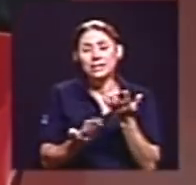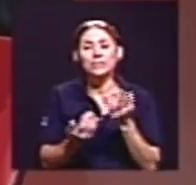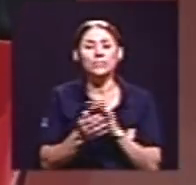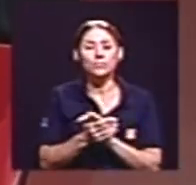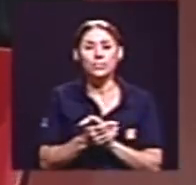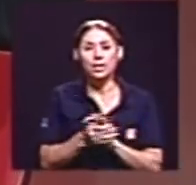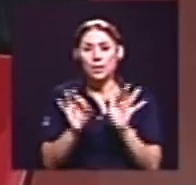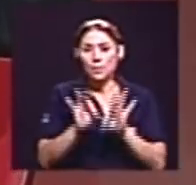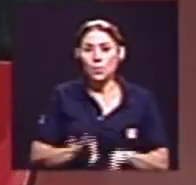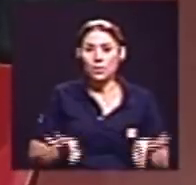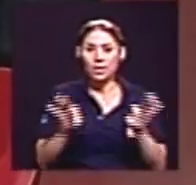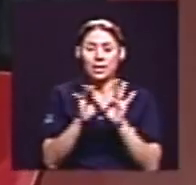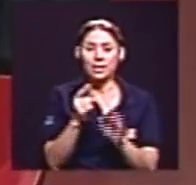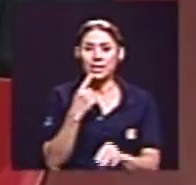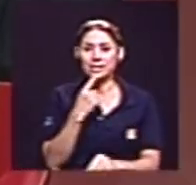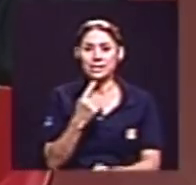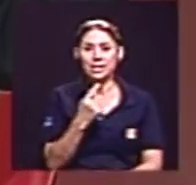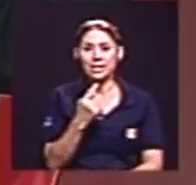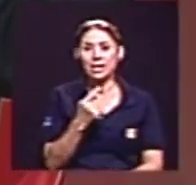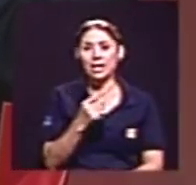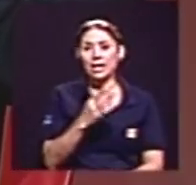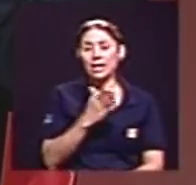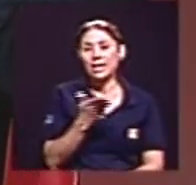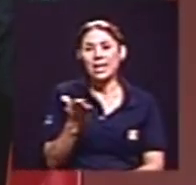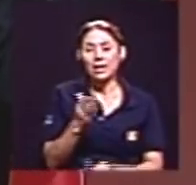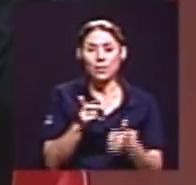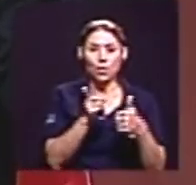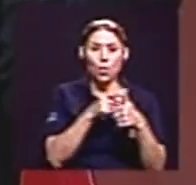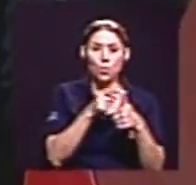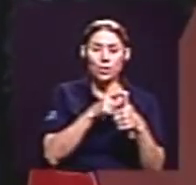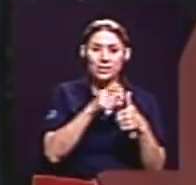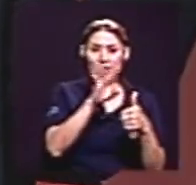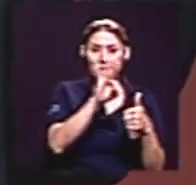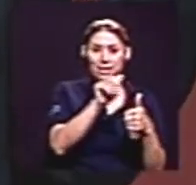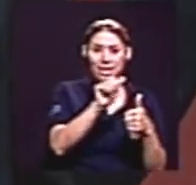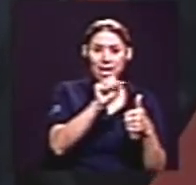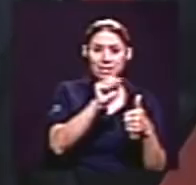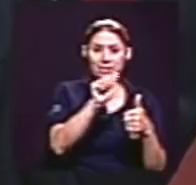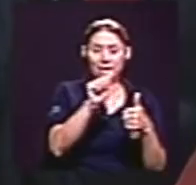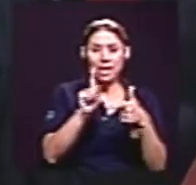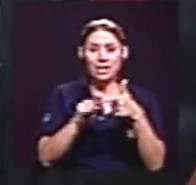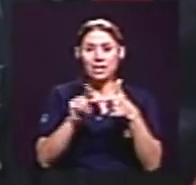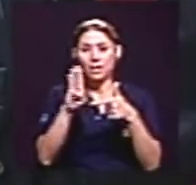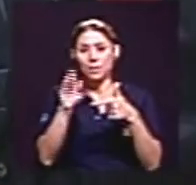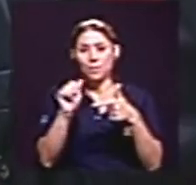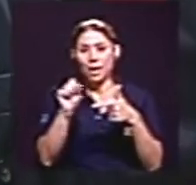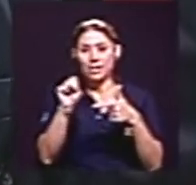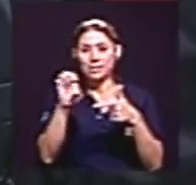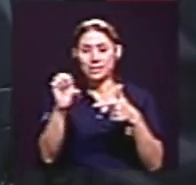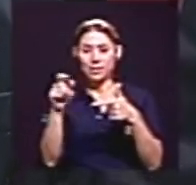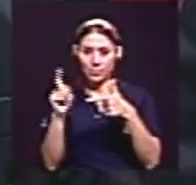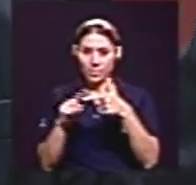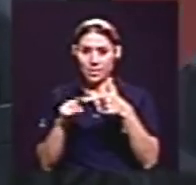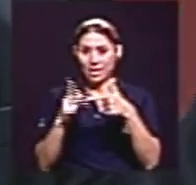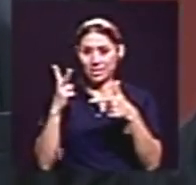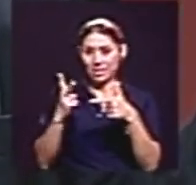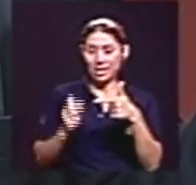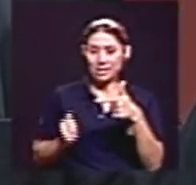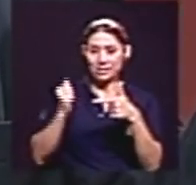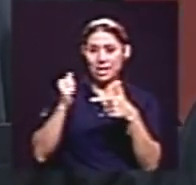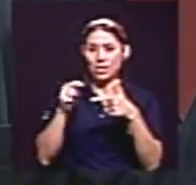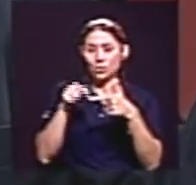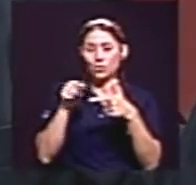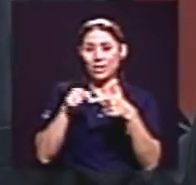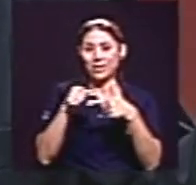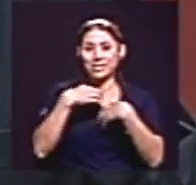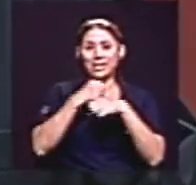que como es tasa y base, pues hubo 3 años donde la base hizo